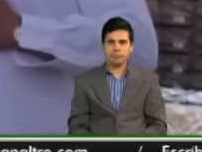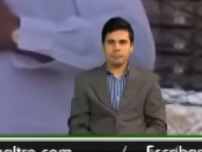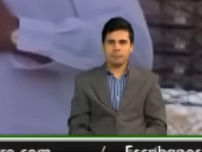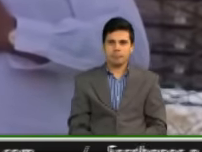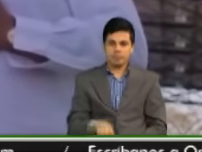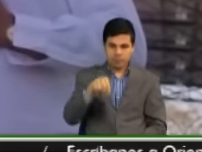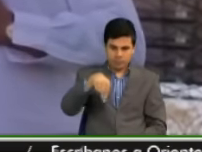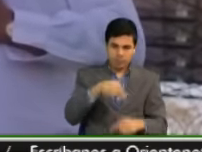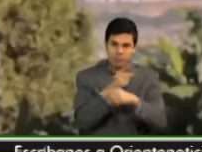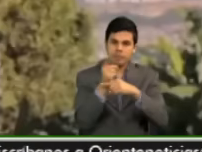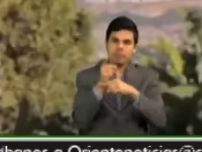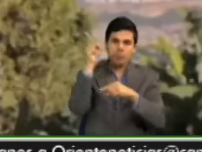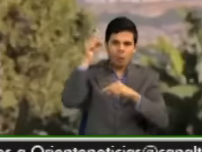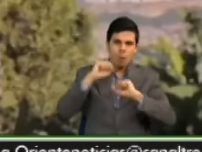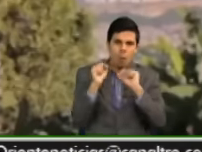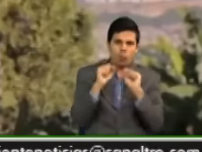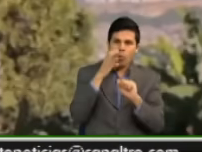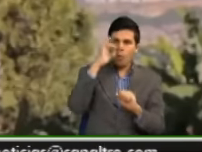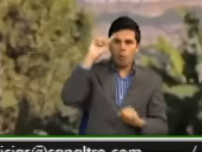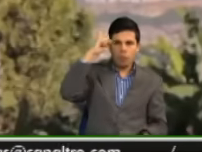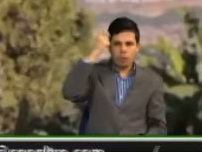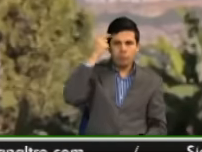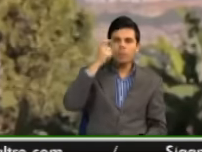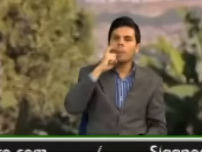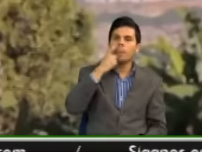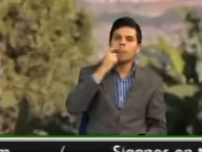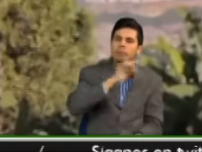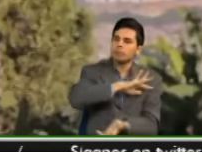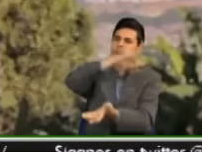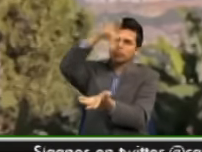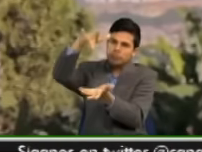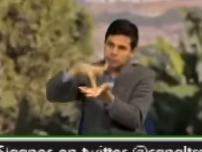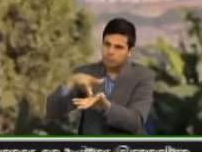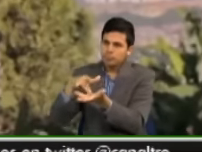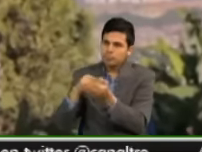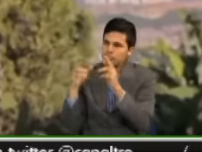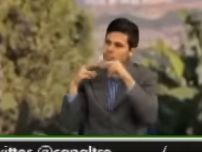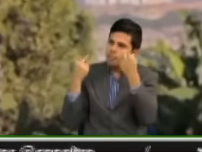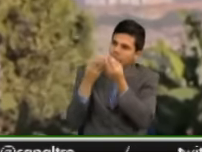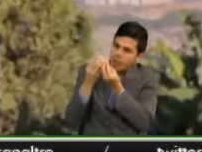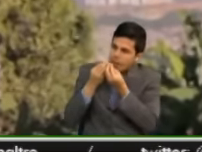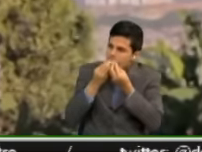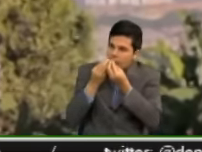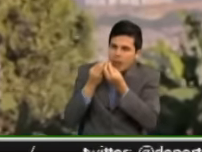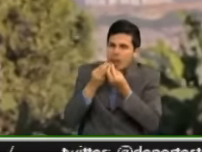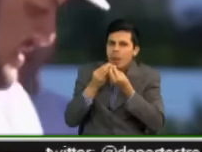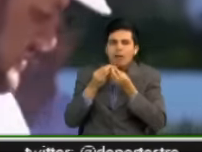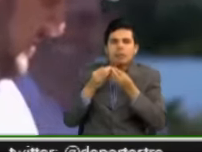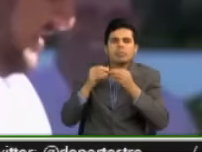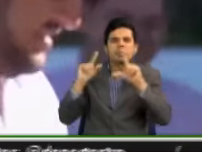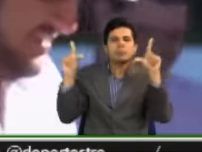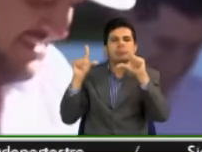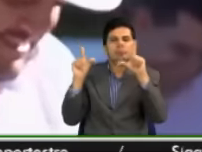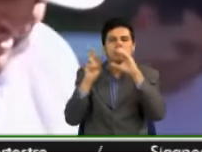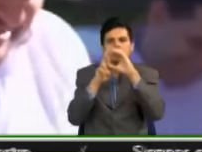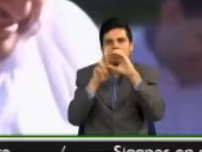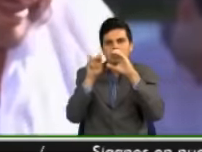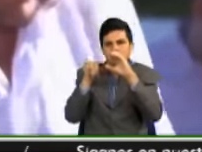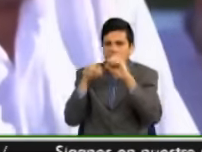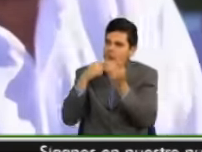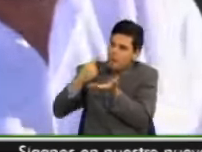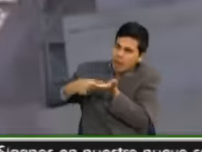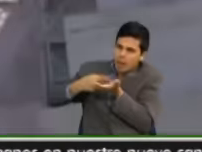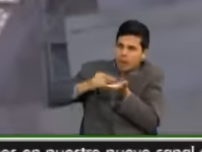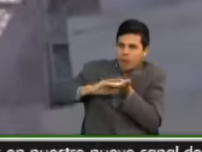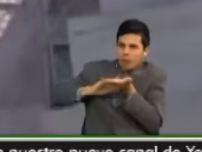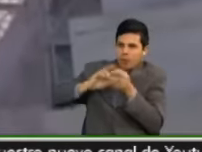Esta semana en Bogotá, el gobernador de Santander, Richard Aguilar Villa, se reunió con los directivos del canal RCN para coordinar